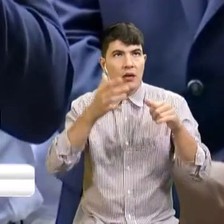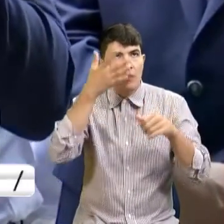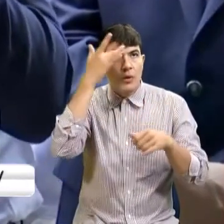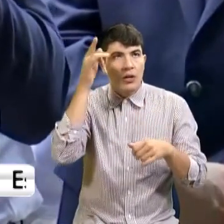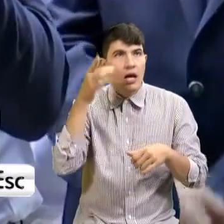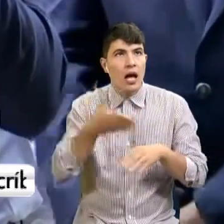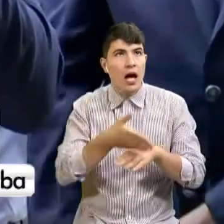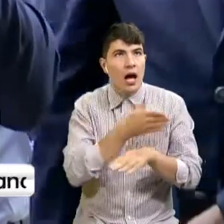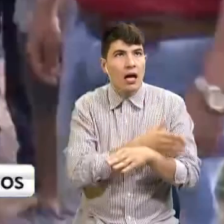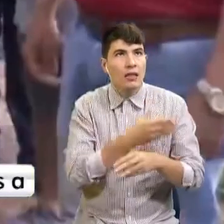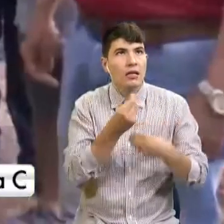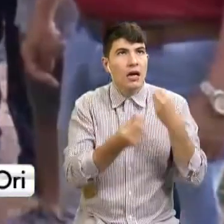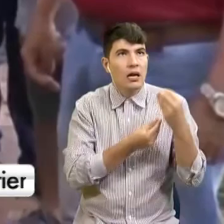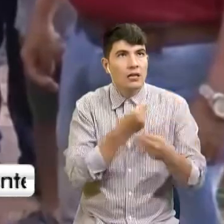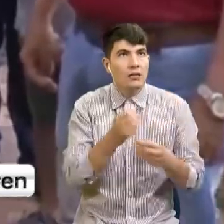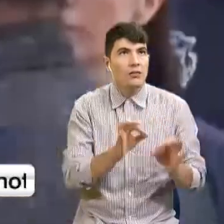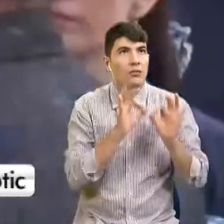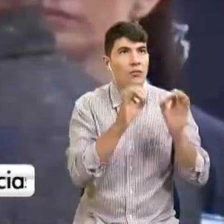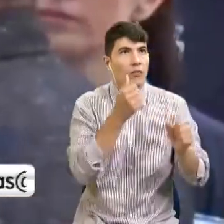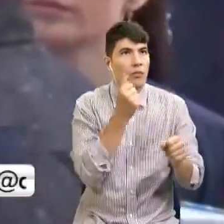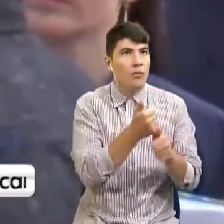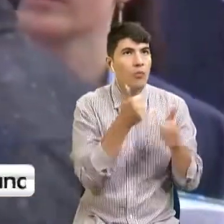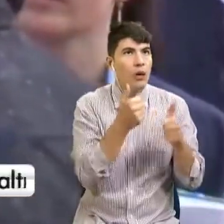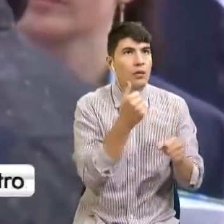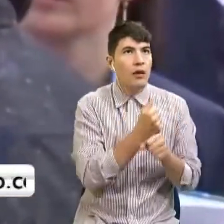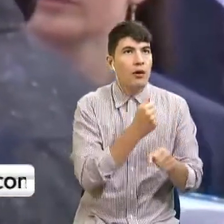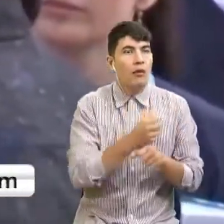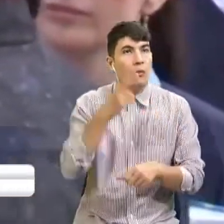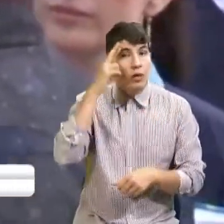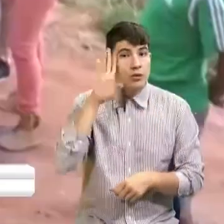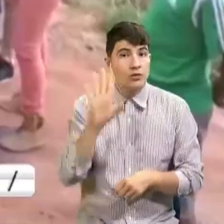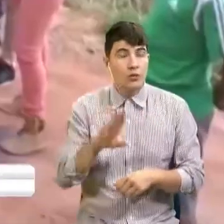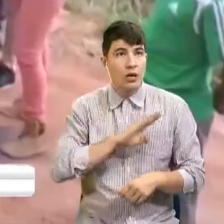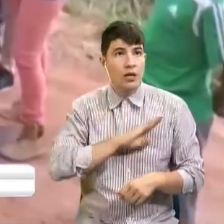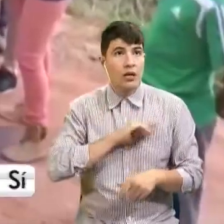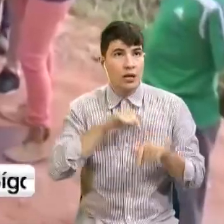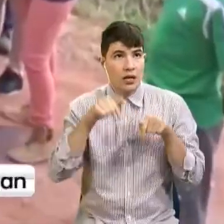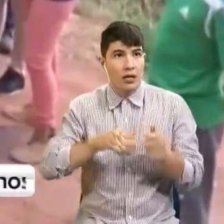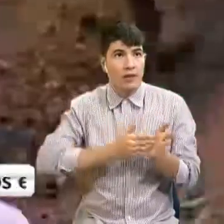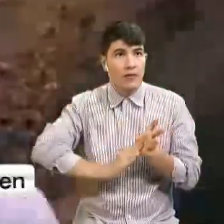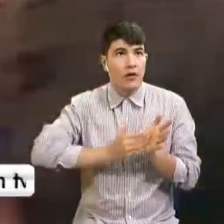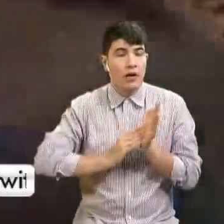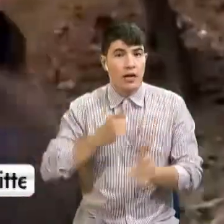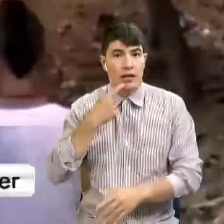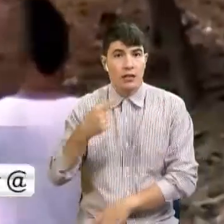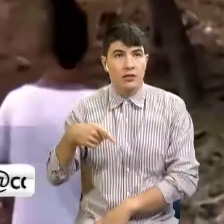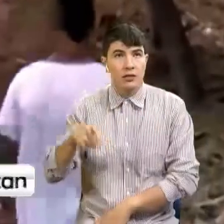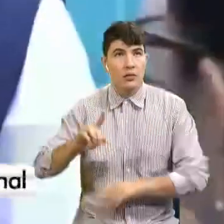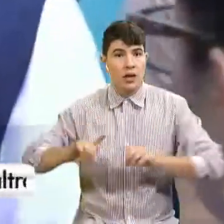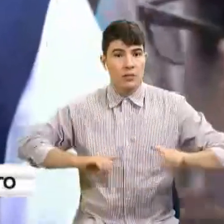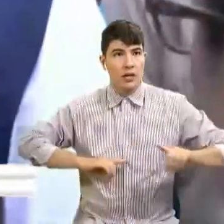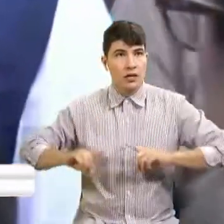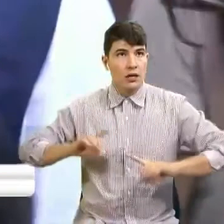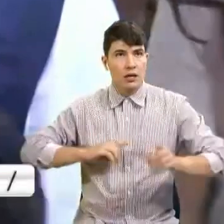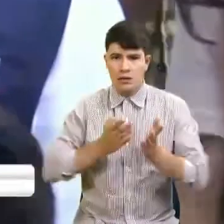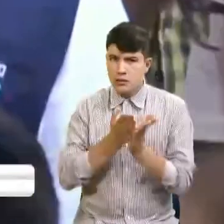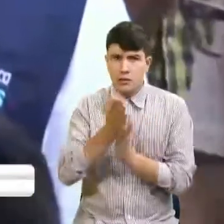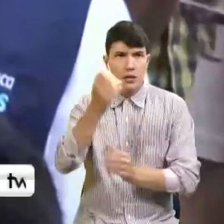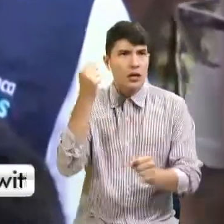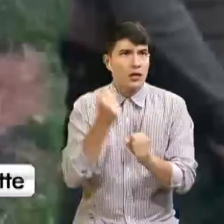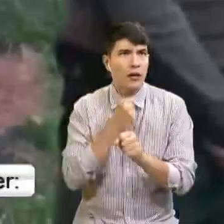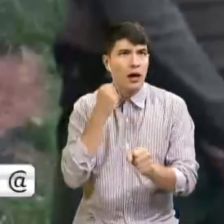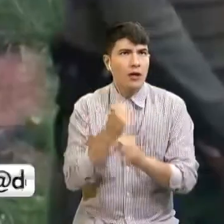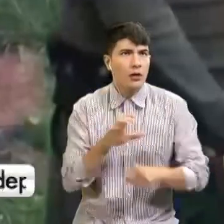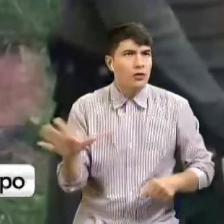habían hecho grandes ejecuciones. De esa manera, el alcalde de los florideños asegura que su administración sigue trabajando por